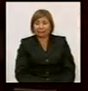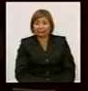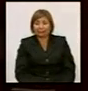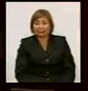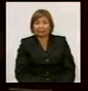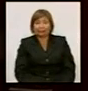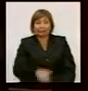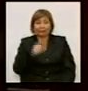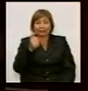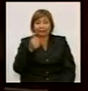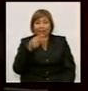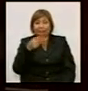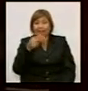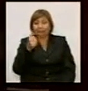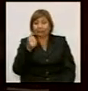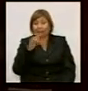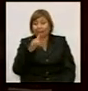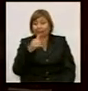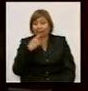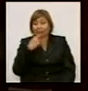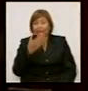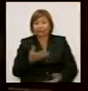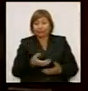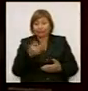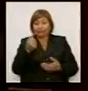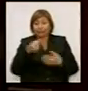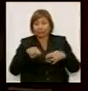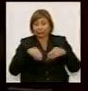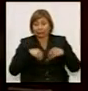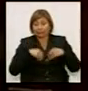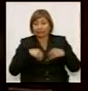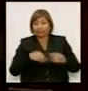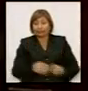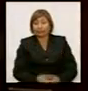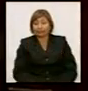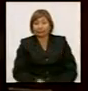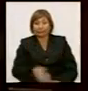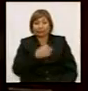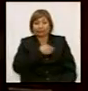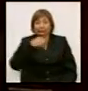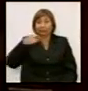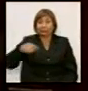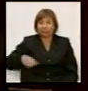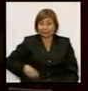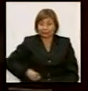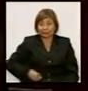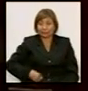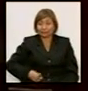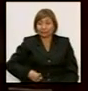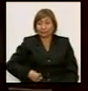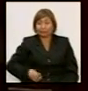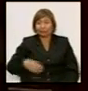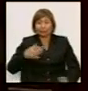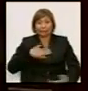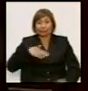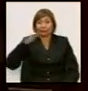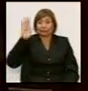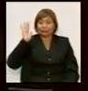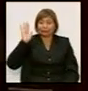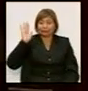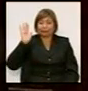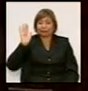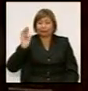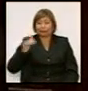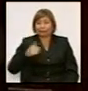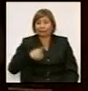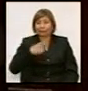Haya de la Torre asumió la presidencia para tomarme juramento,